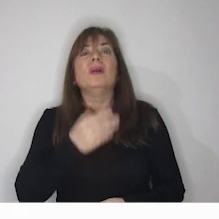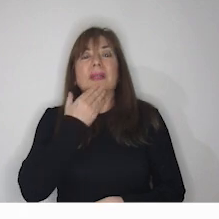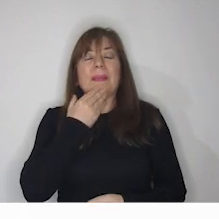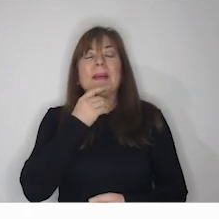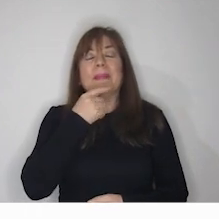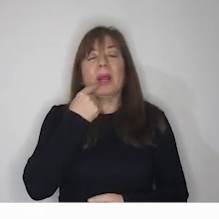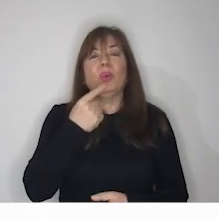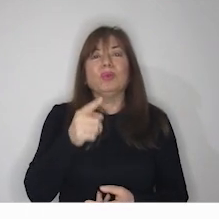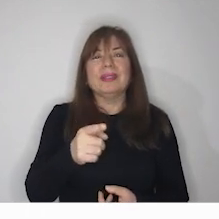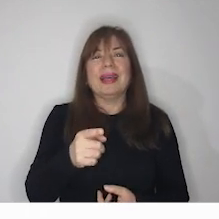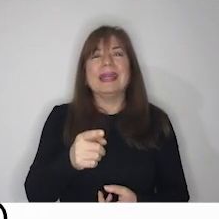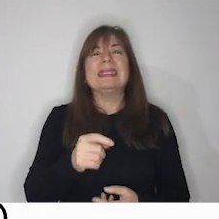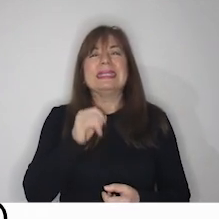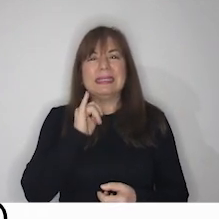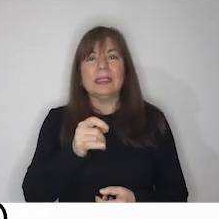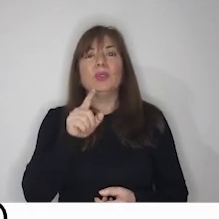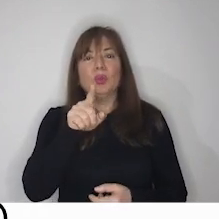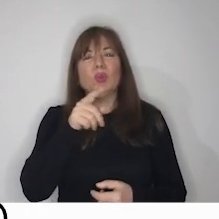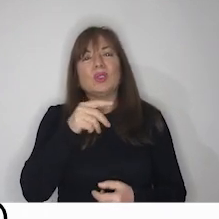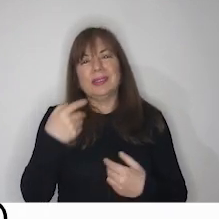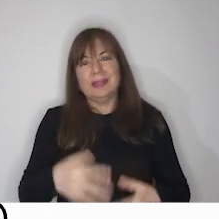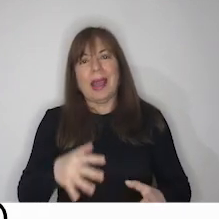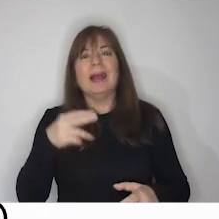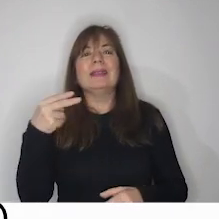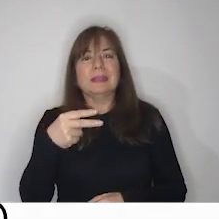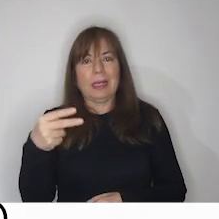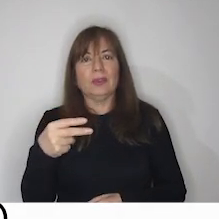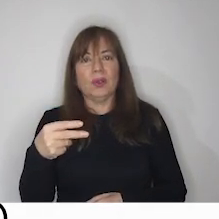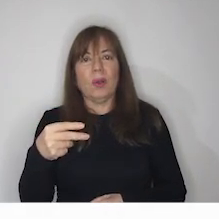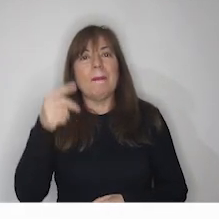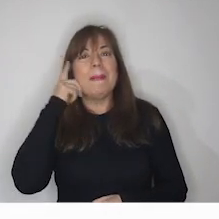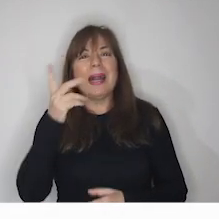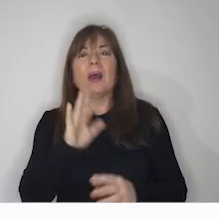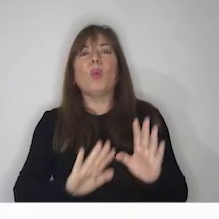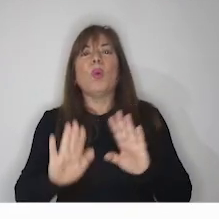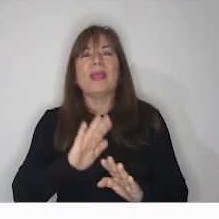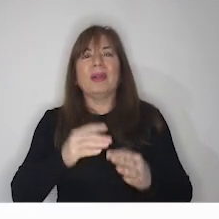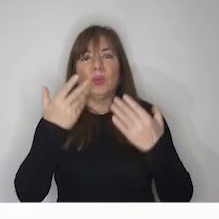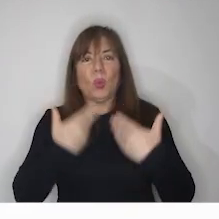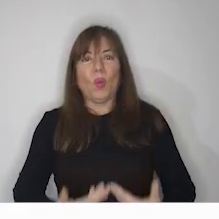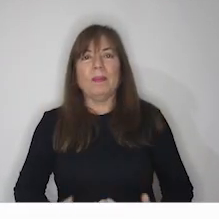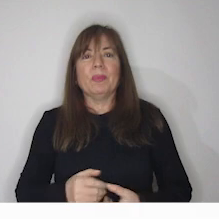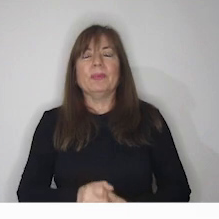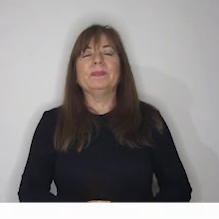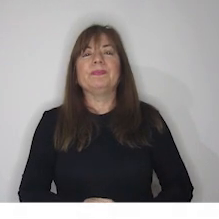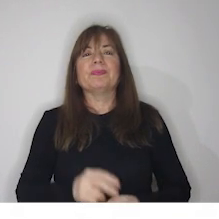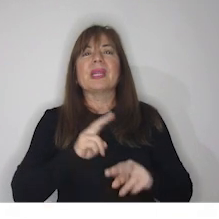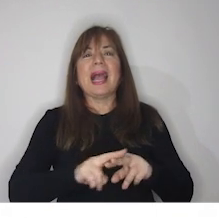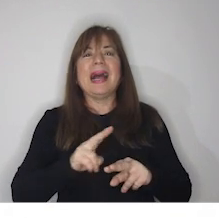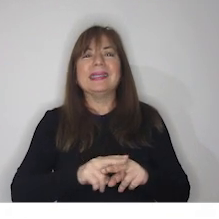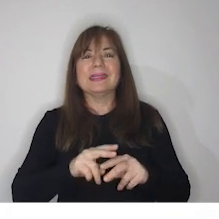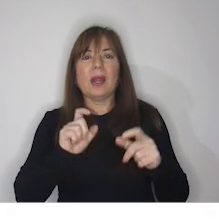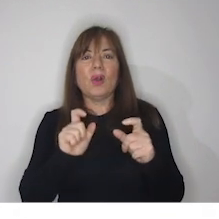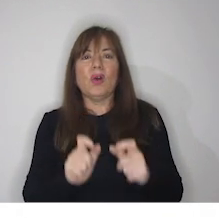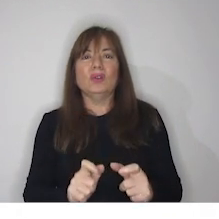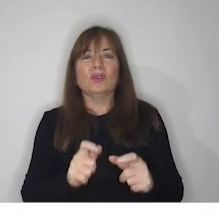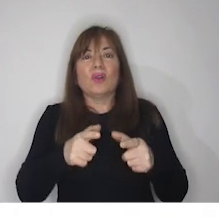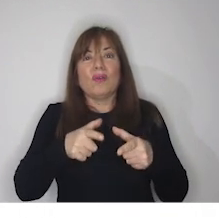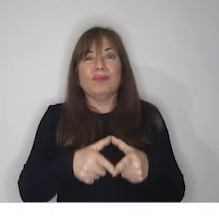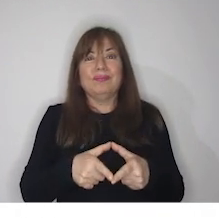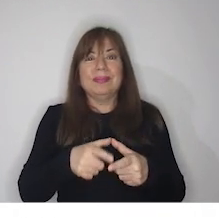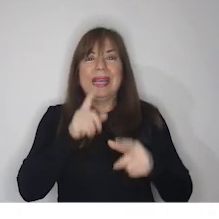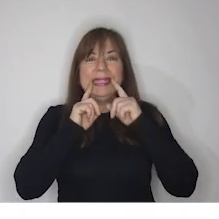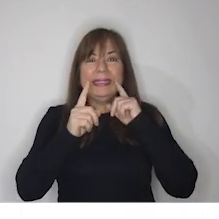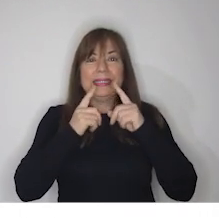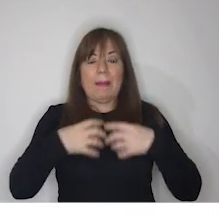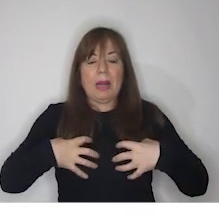de preguntar si eres activa sexualmente con la finalidad de enseñarte a cuidar de ti y tu cuerpo. Realizar el control